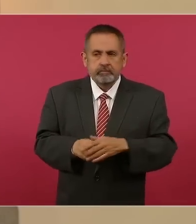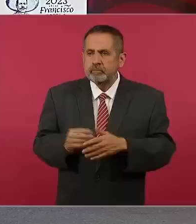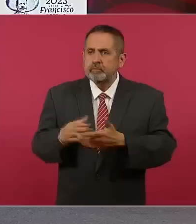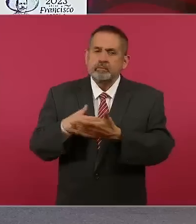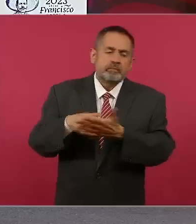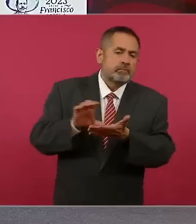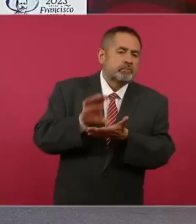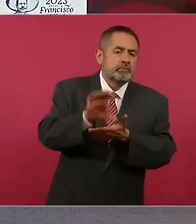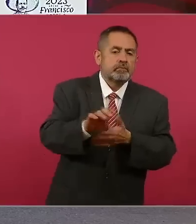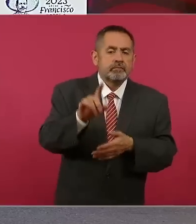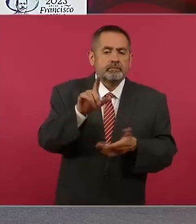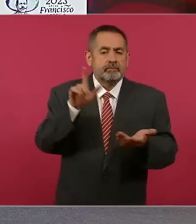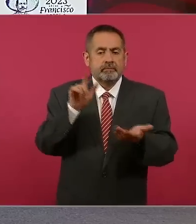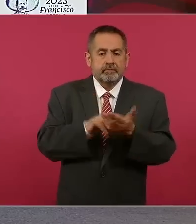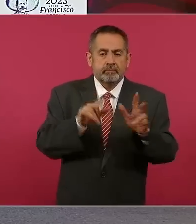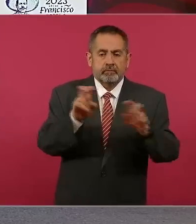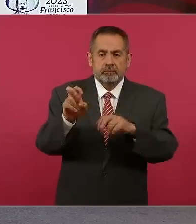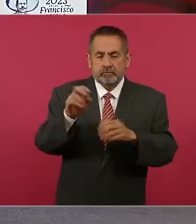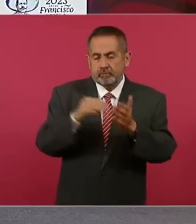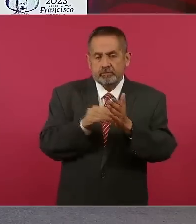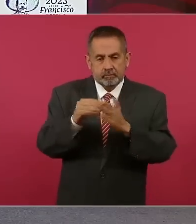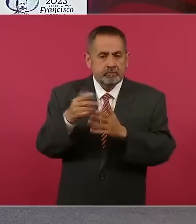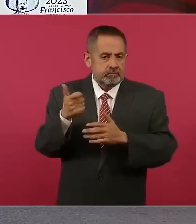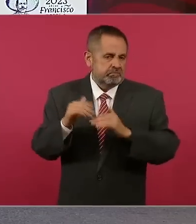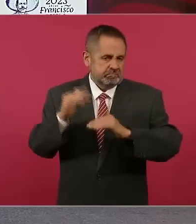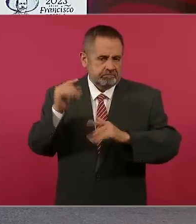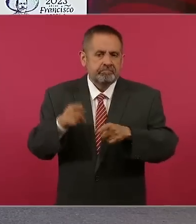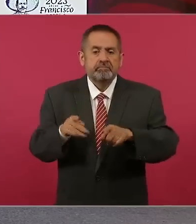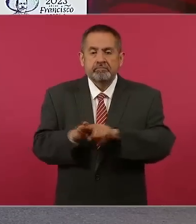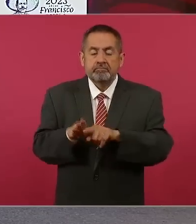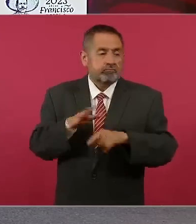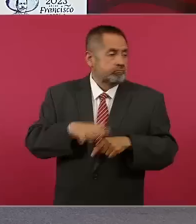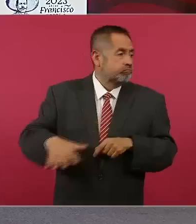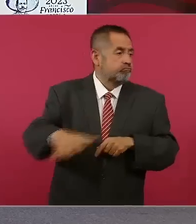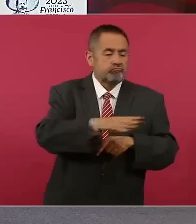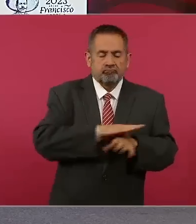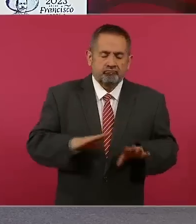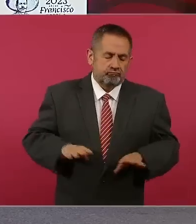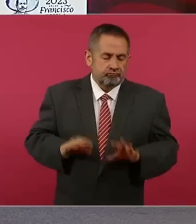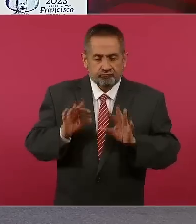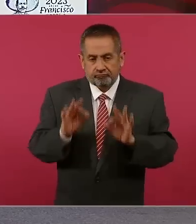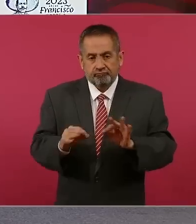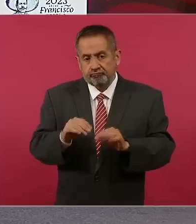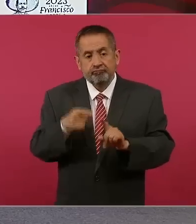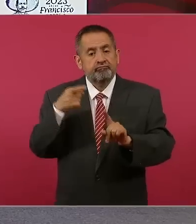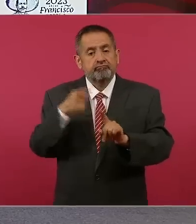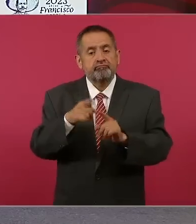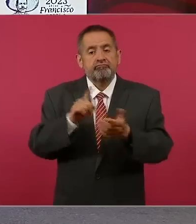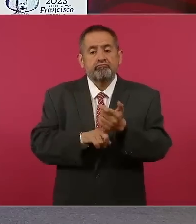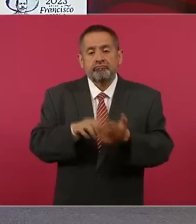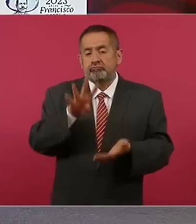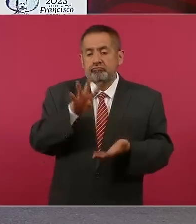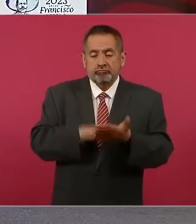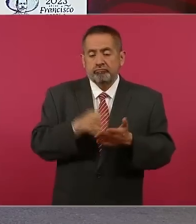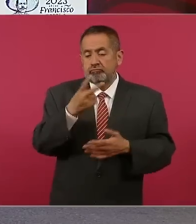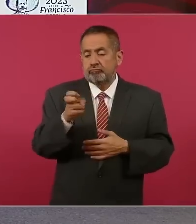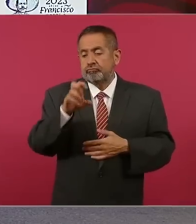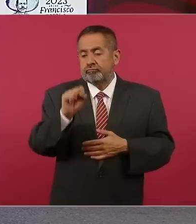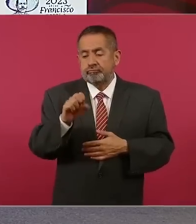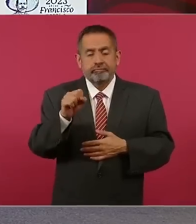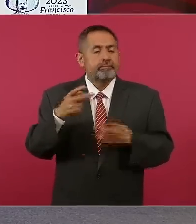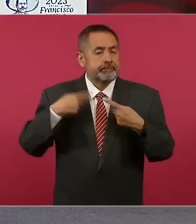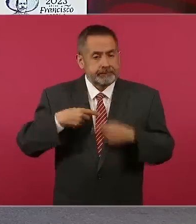de 7,200 millones de pesos, beneficiando a toda la tribu, en particular a